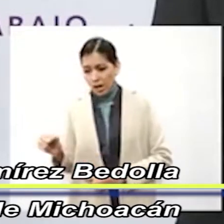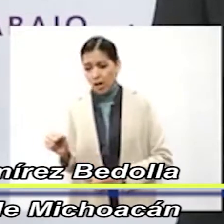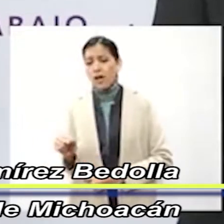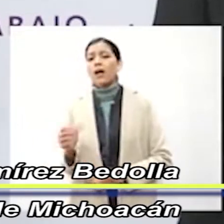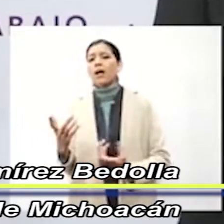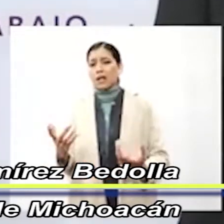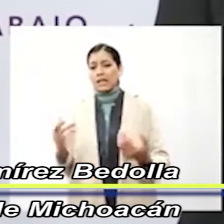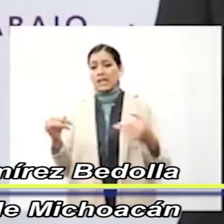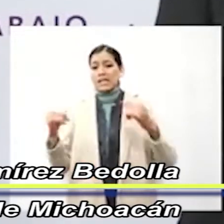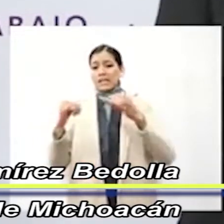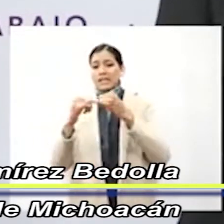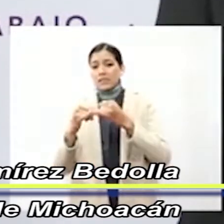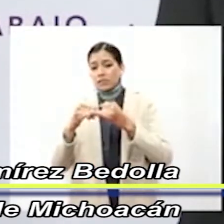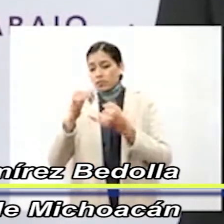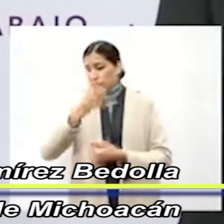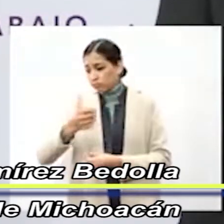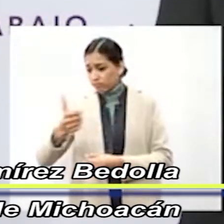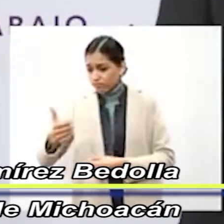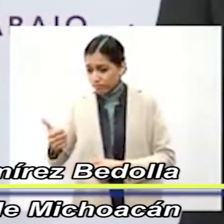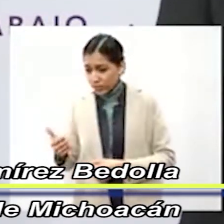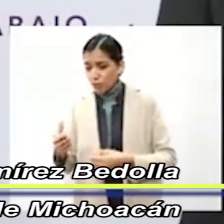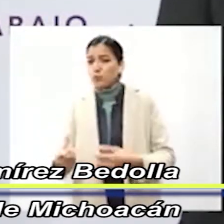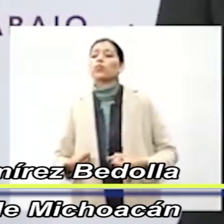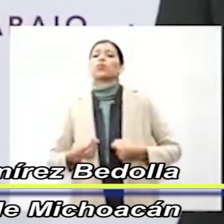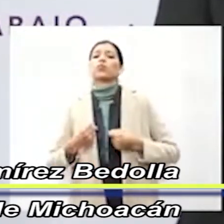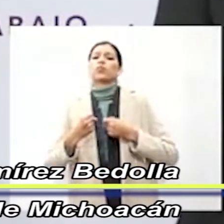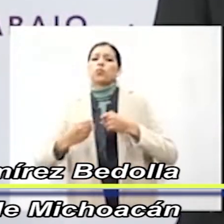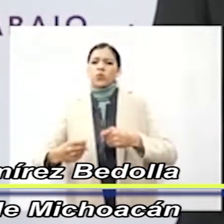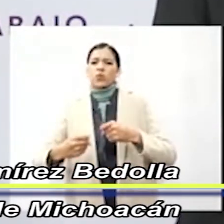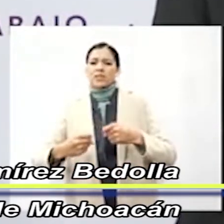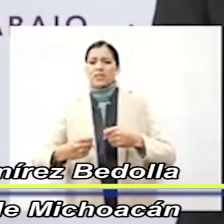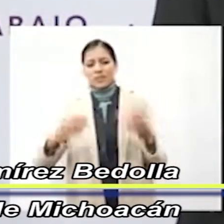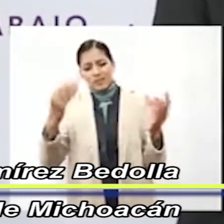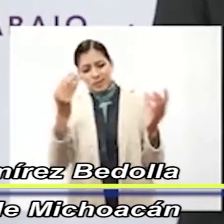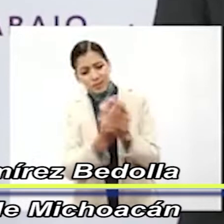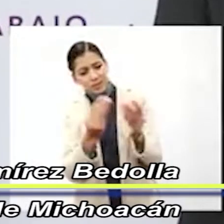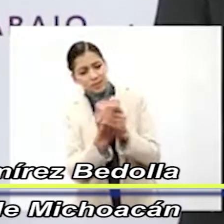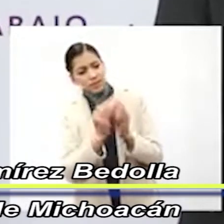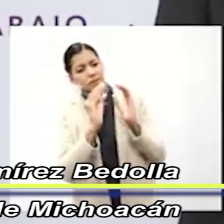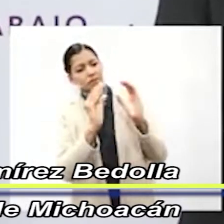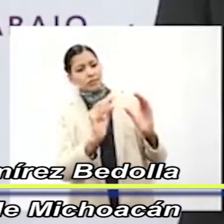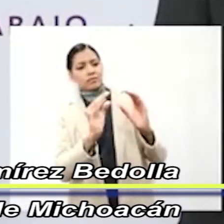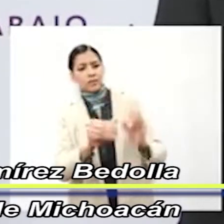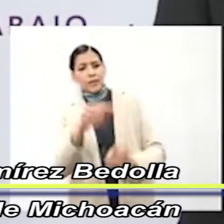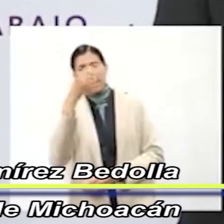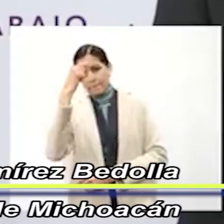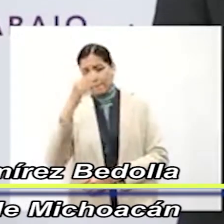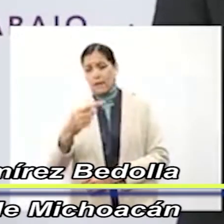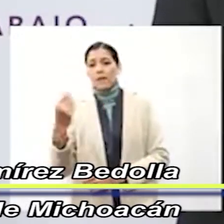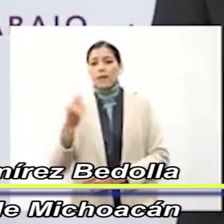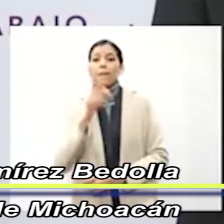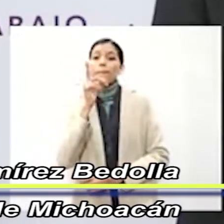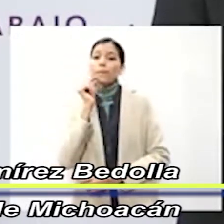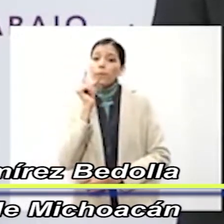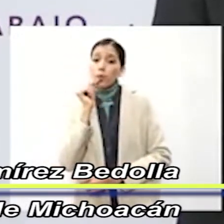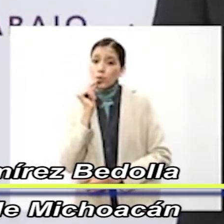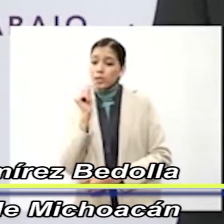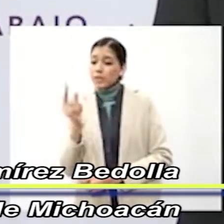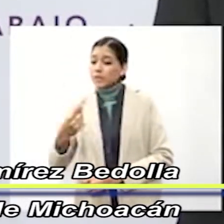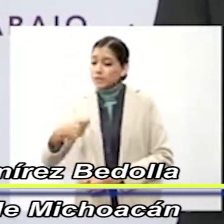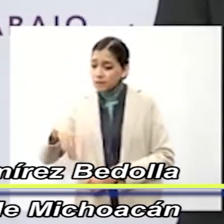las capacidades de fuerza la capacitación para los policías y